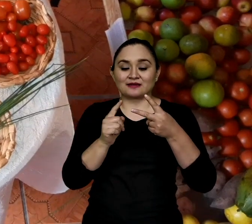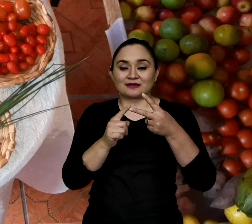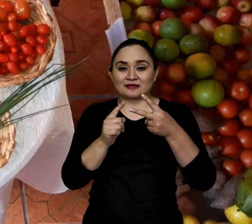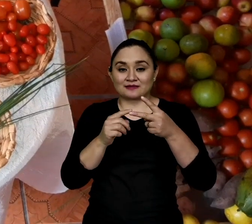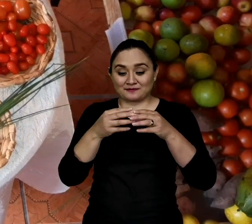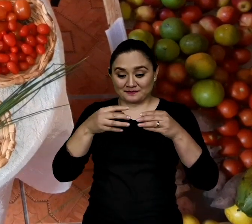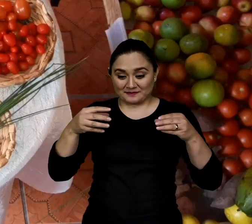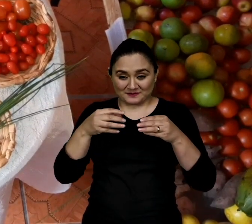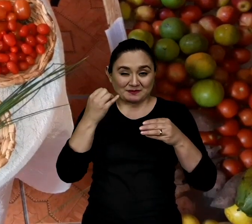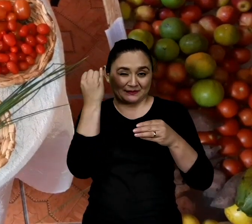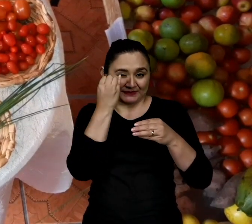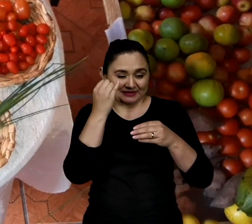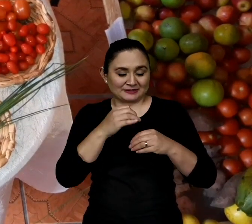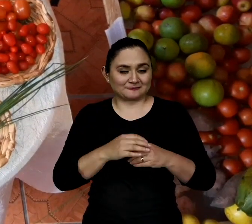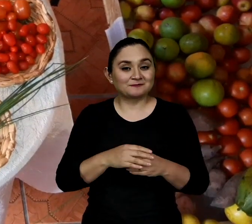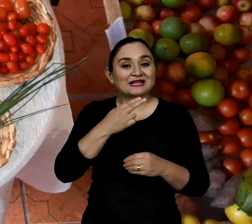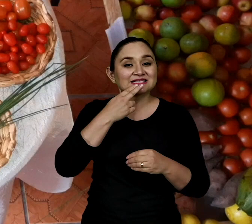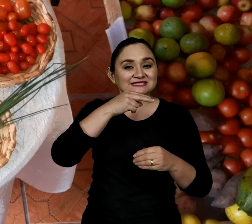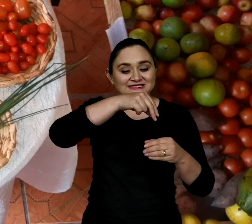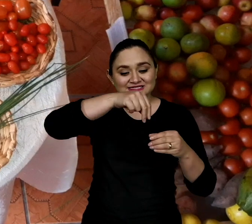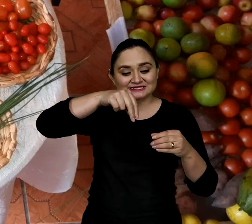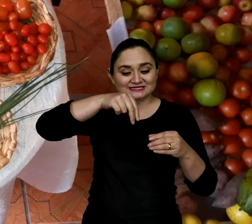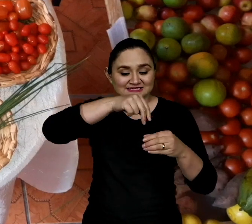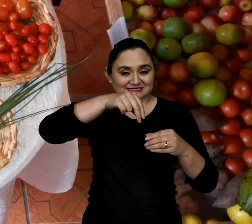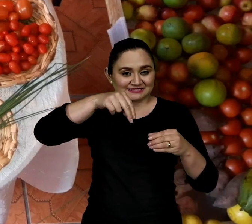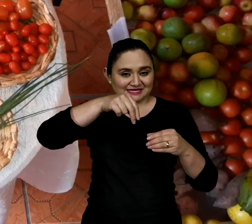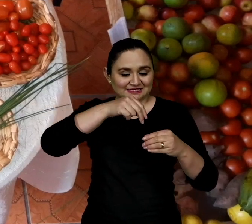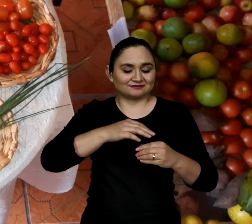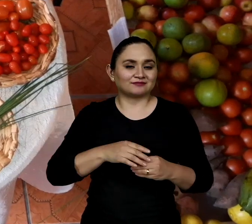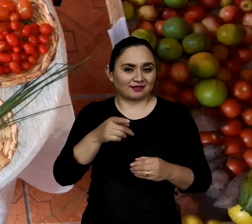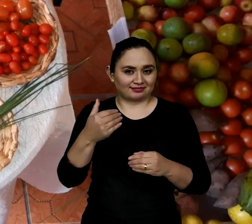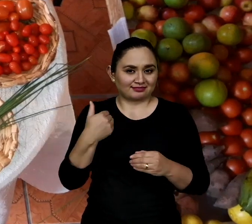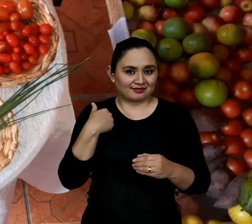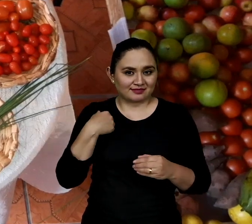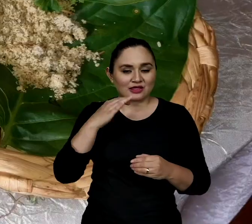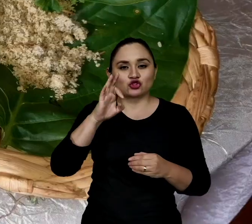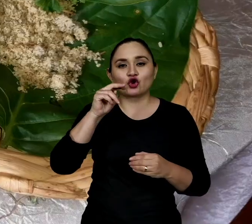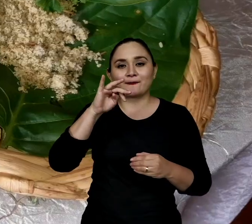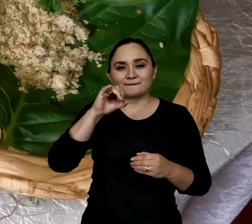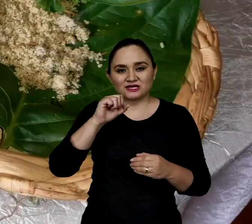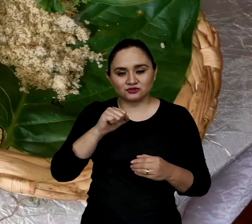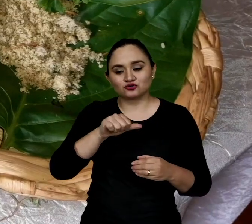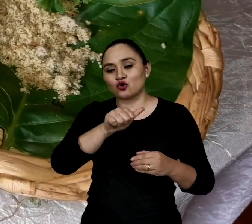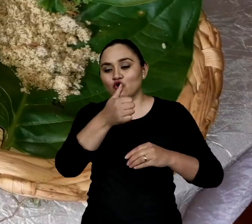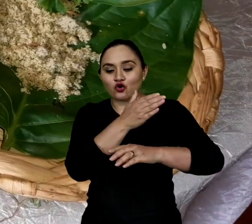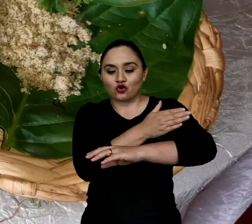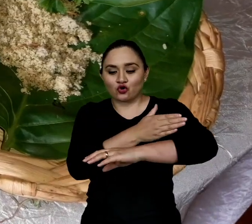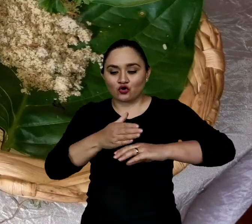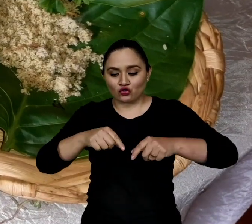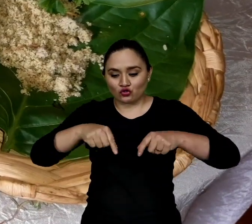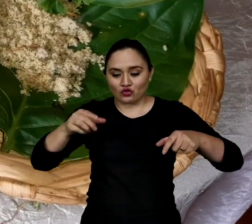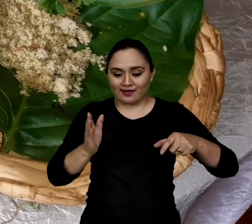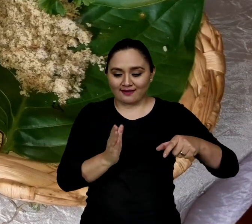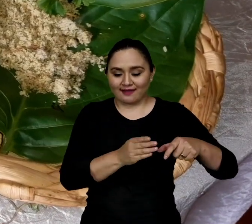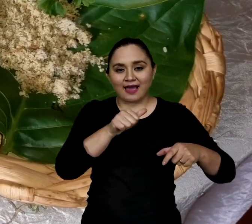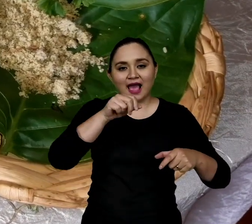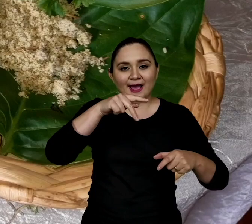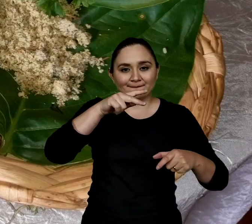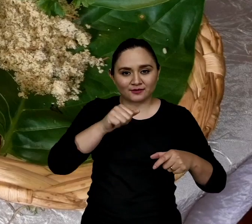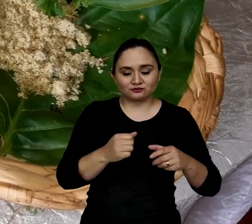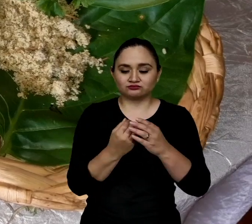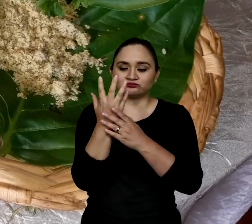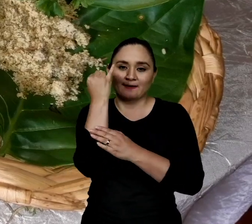sal contiene tomillo, apio, culantro, albahaca. Para el aderezo vamos a usar